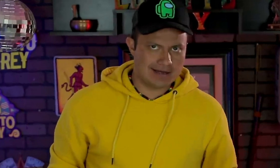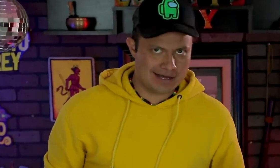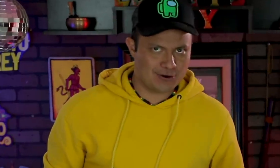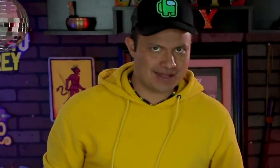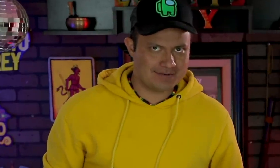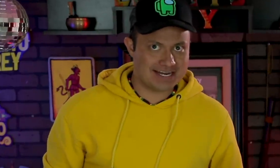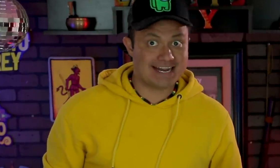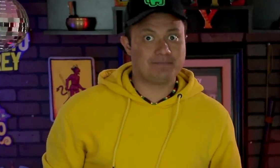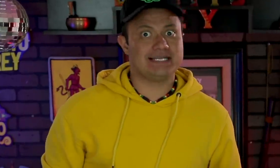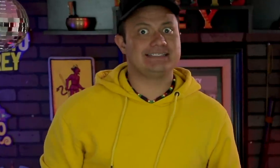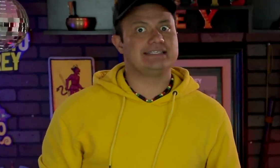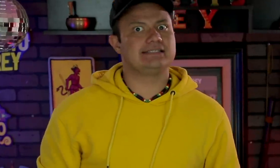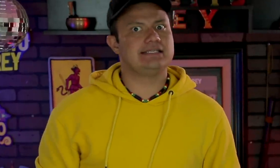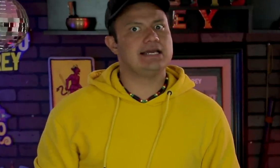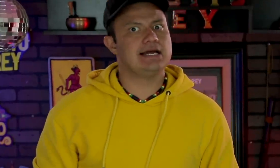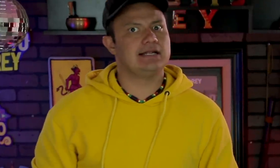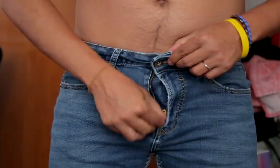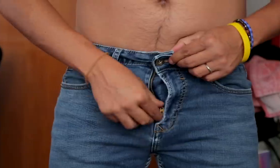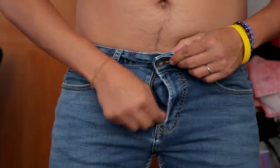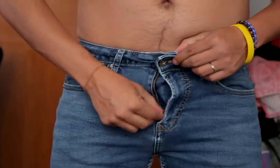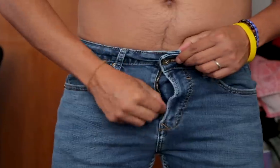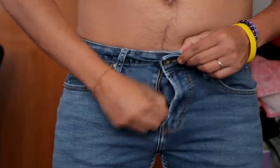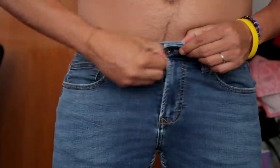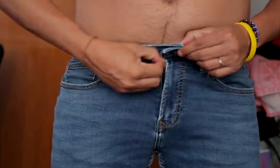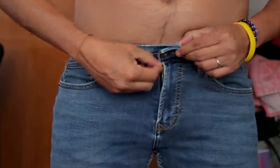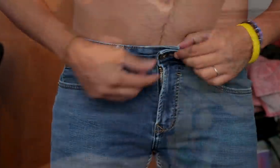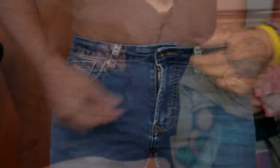Ahora de manera presencial